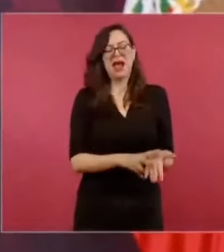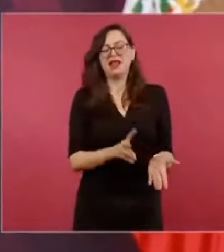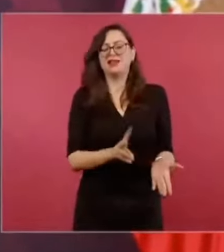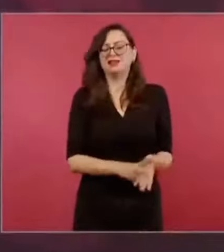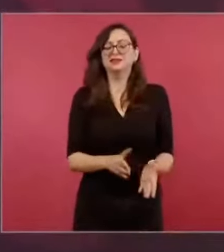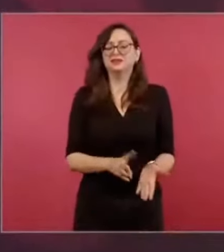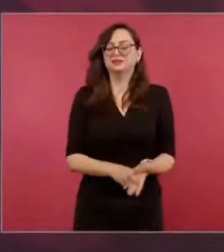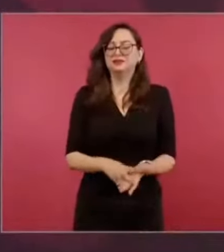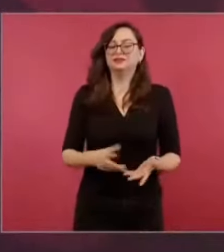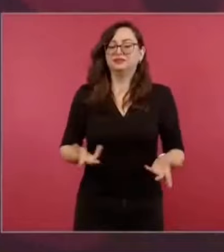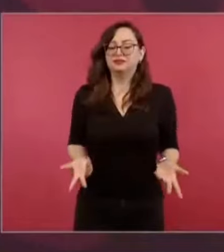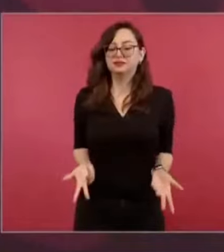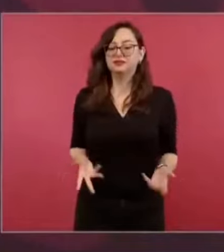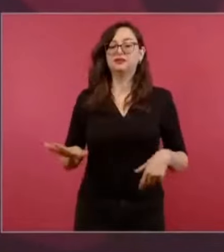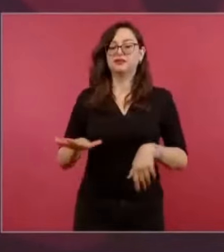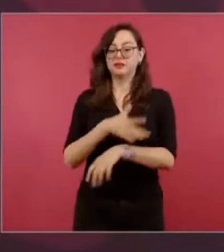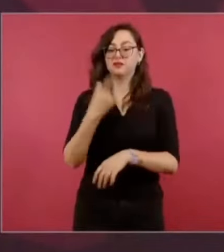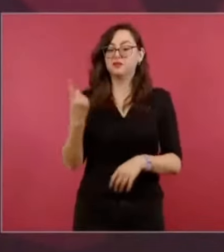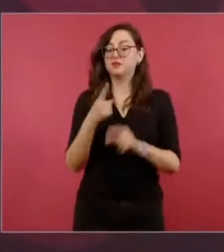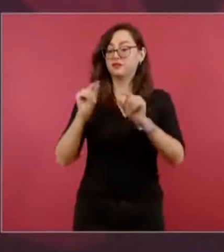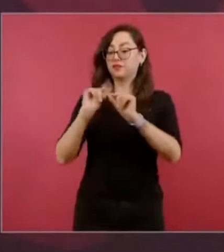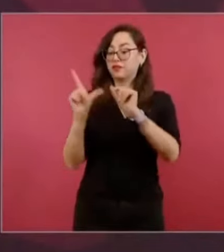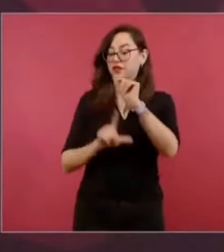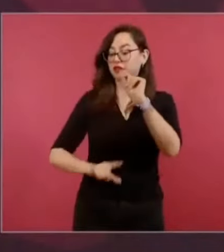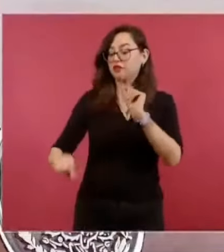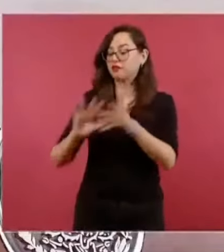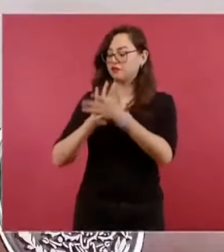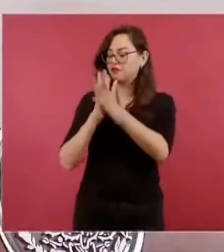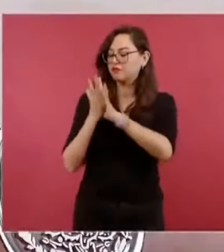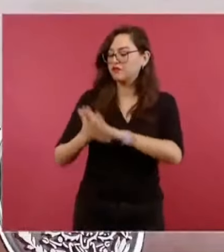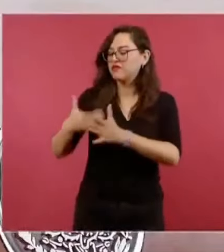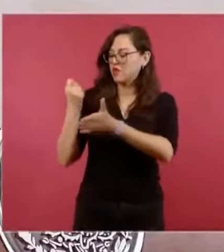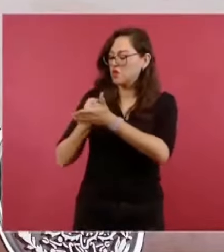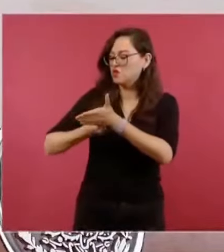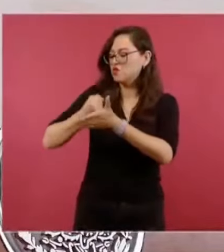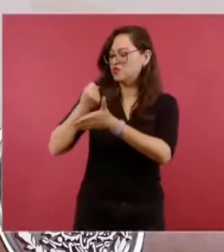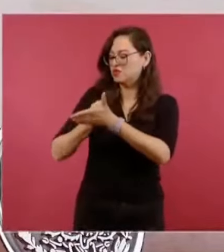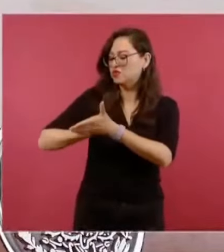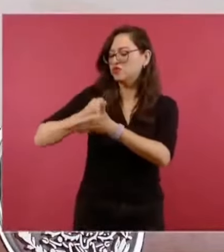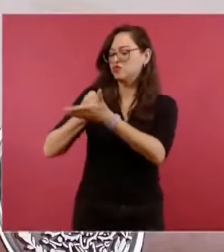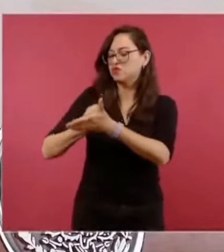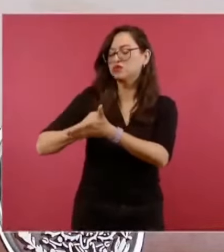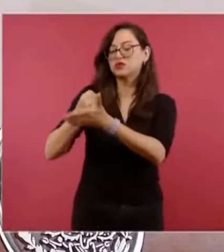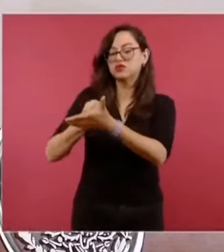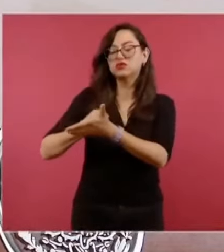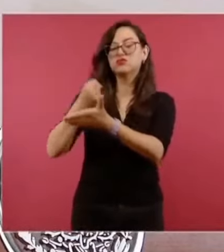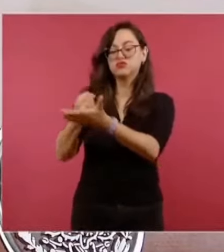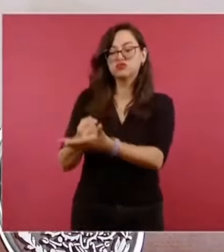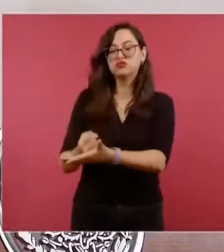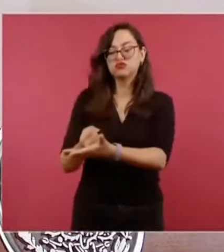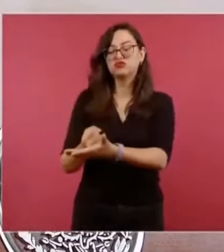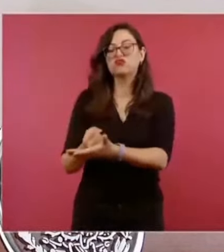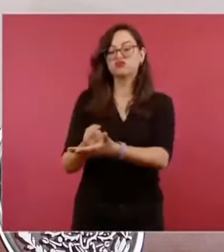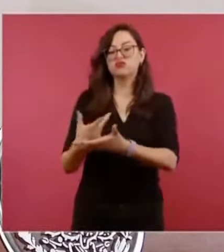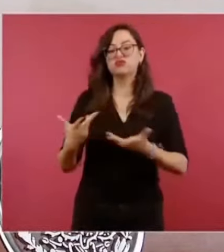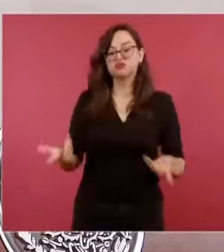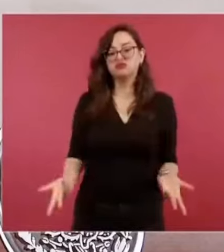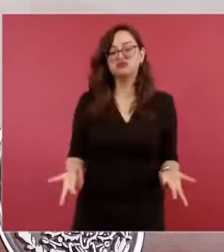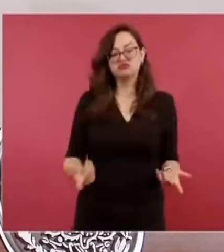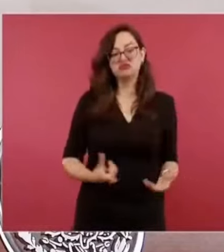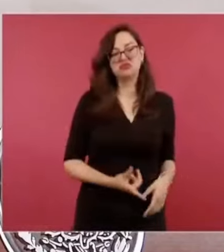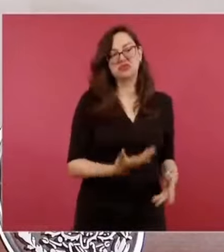para pagar ciertas cuotas de